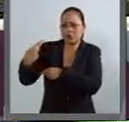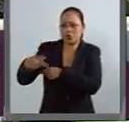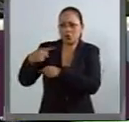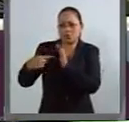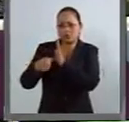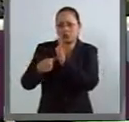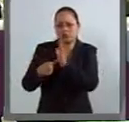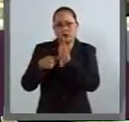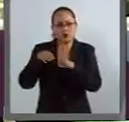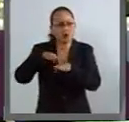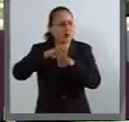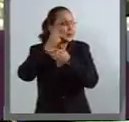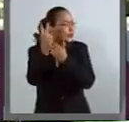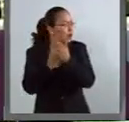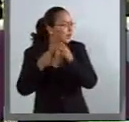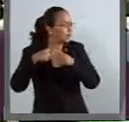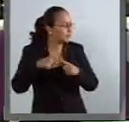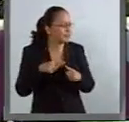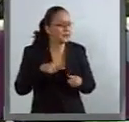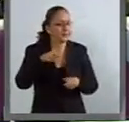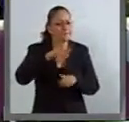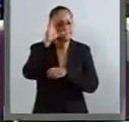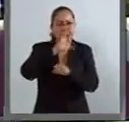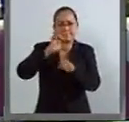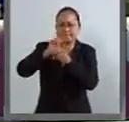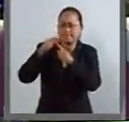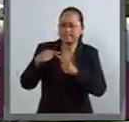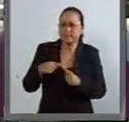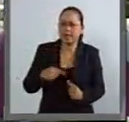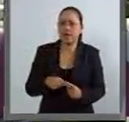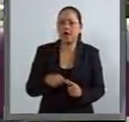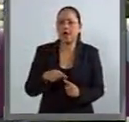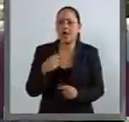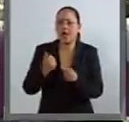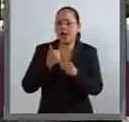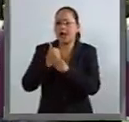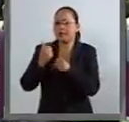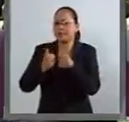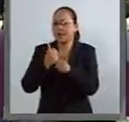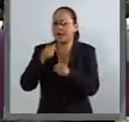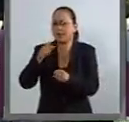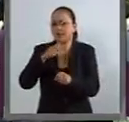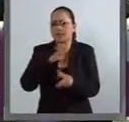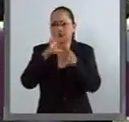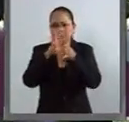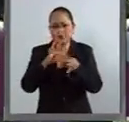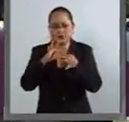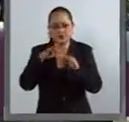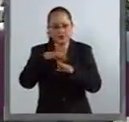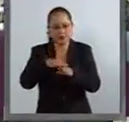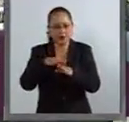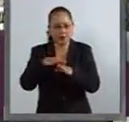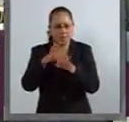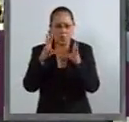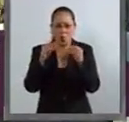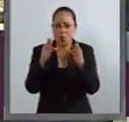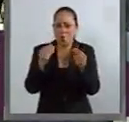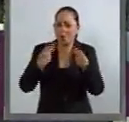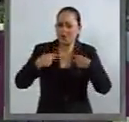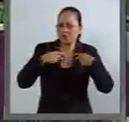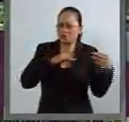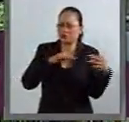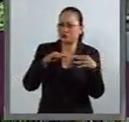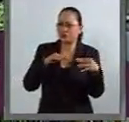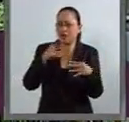de entretenimiento y culturales que durante años ocuparon importantes posiciones de audiencia de este